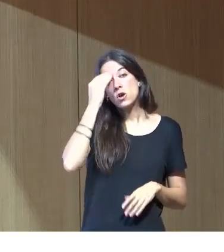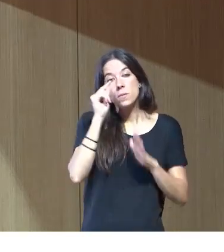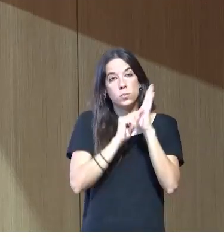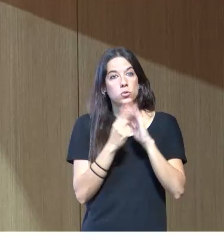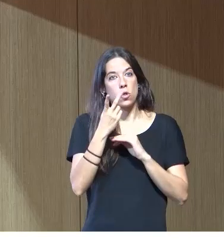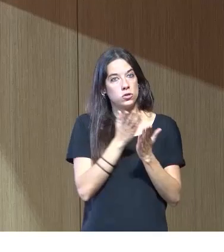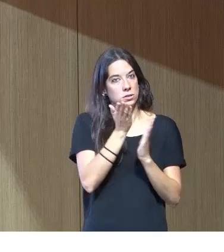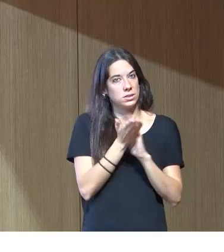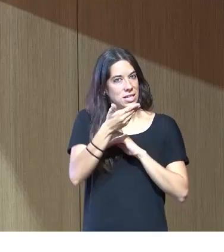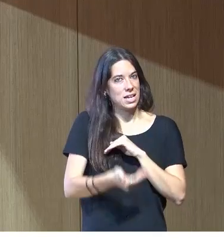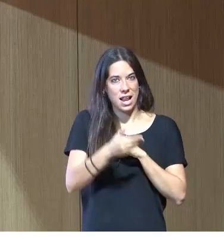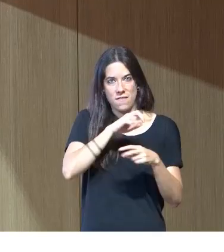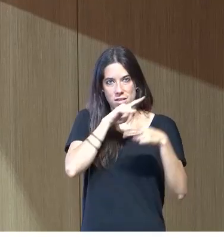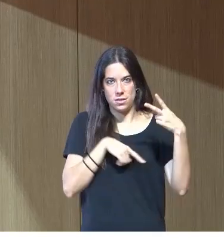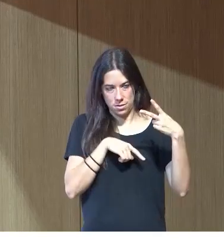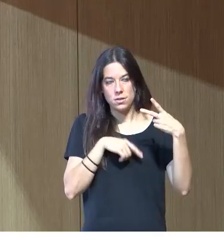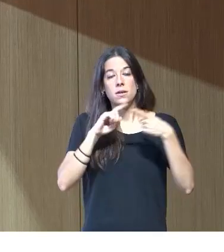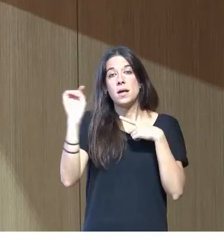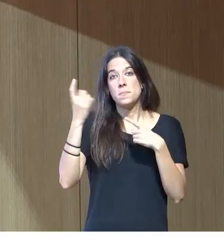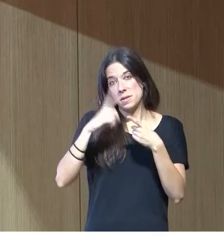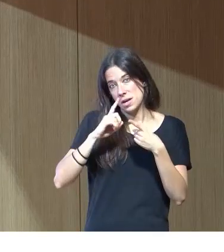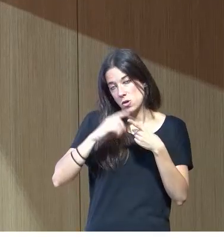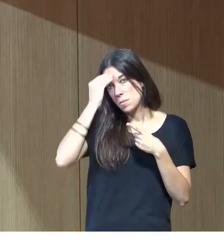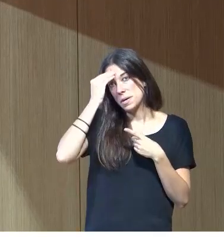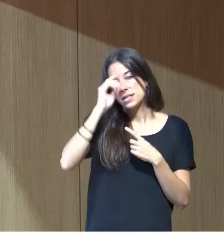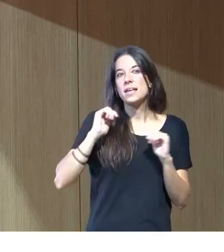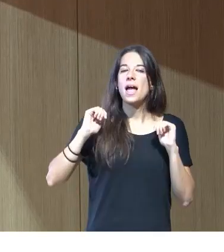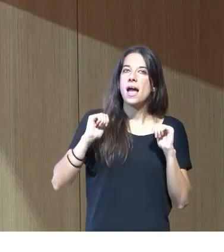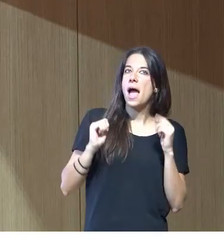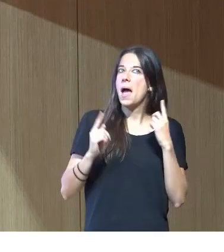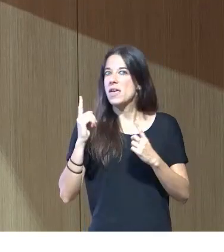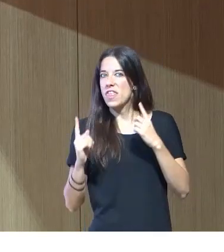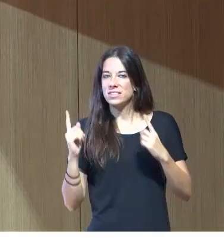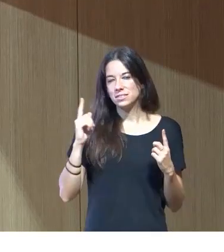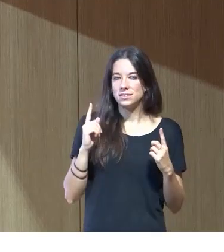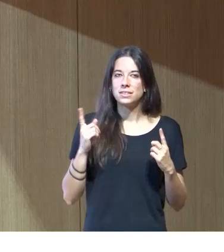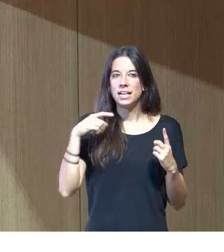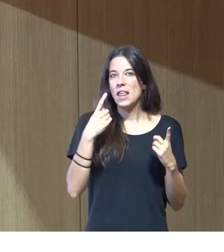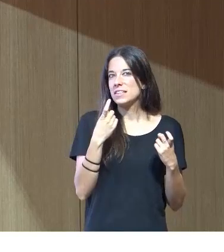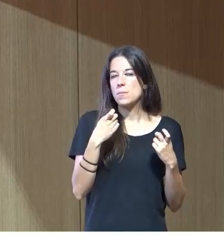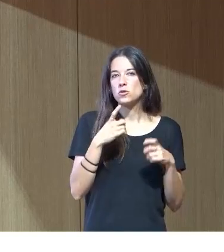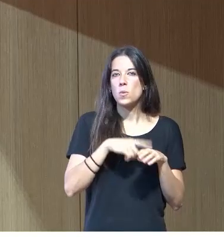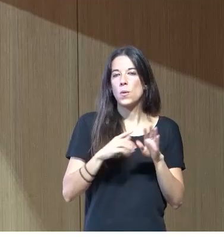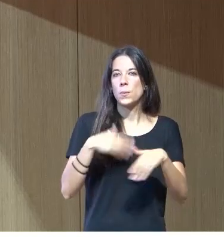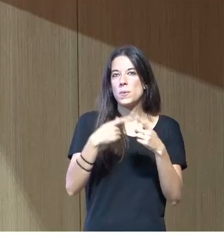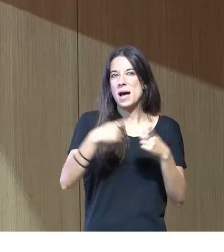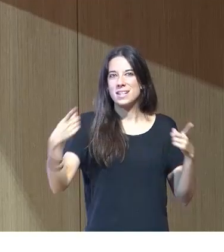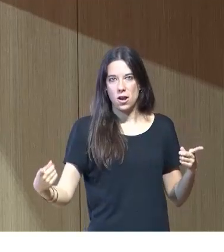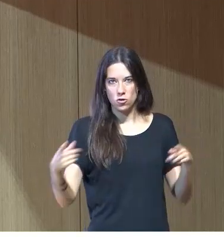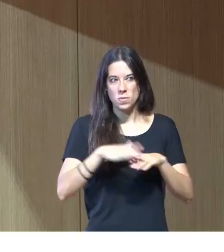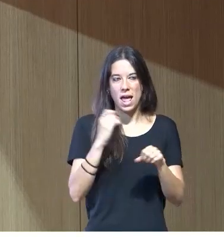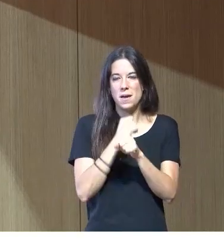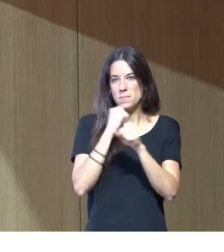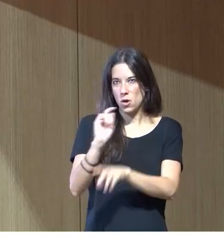el primero es plantearnos que en ocasiones se necesitan recorridos más largos para llegar al empleo a veces